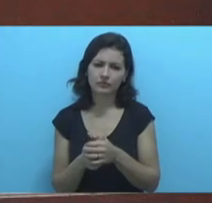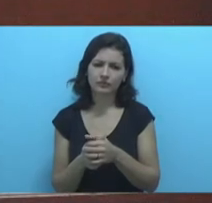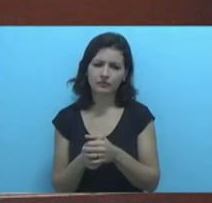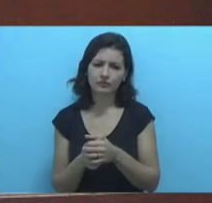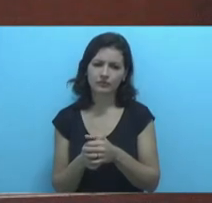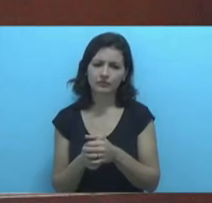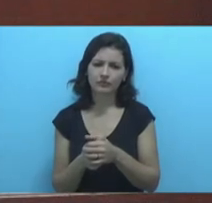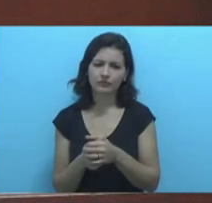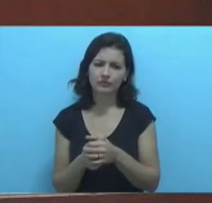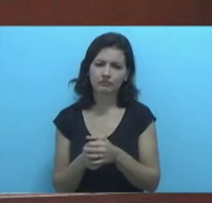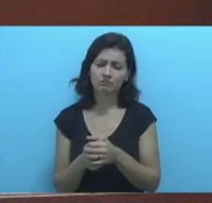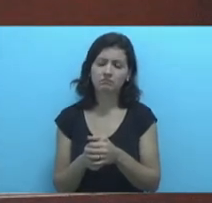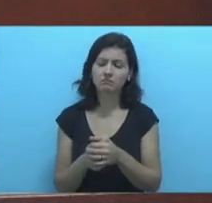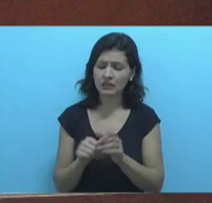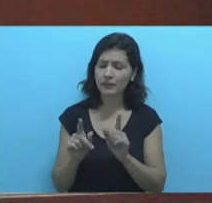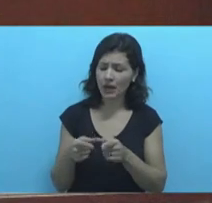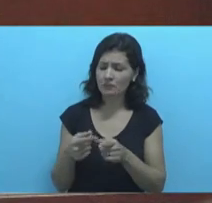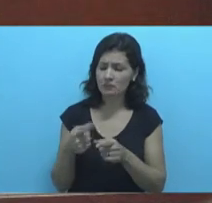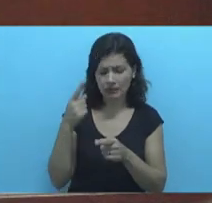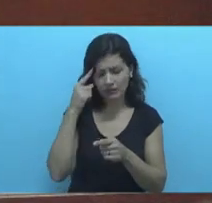Con visiones distintas que tuvimos